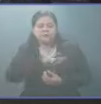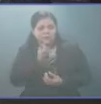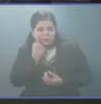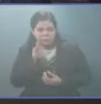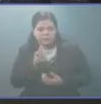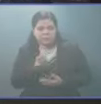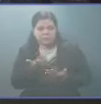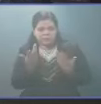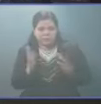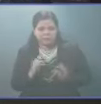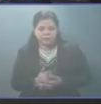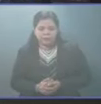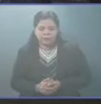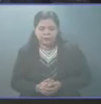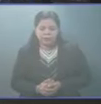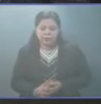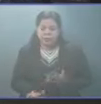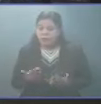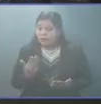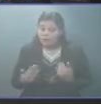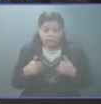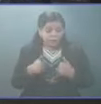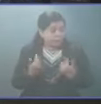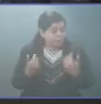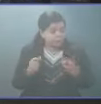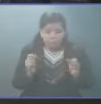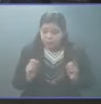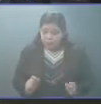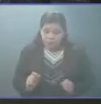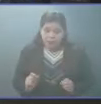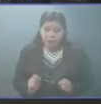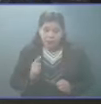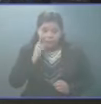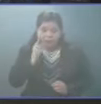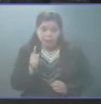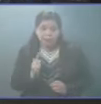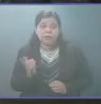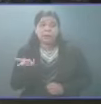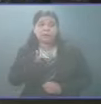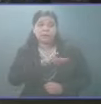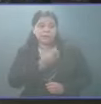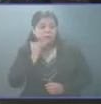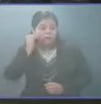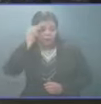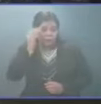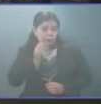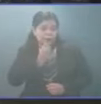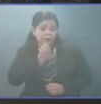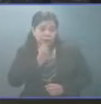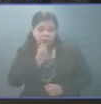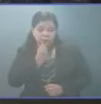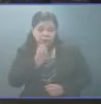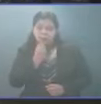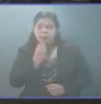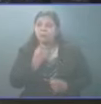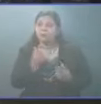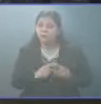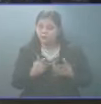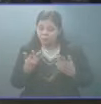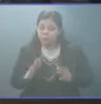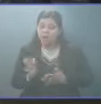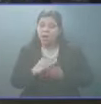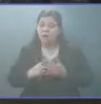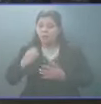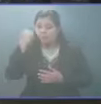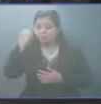identifica, si no se tienen las posibilidades de llevar a nuestros adultos mayores a una atención especializada, lo